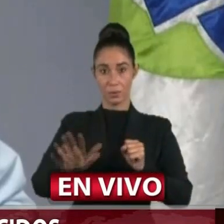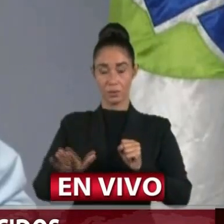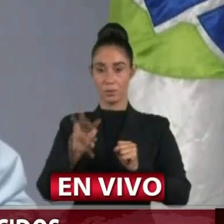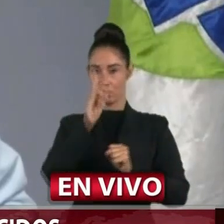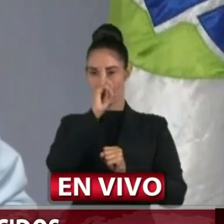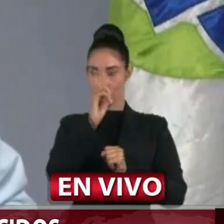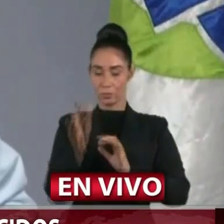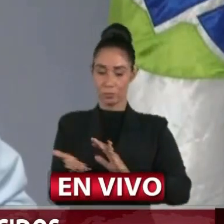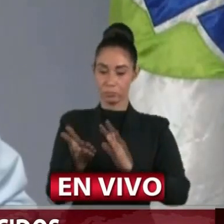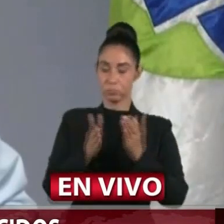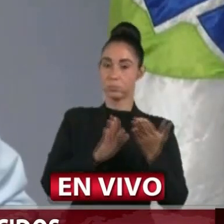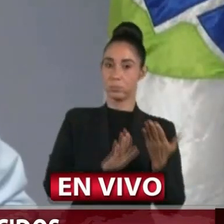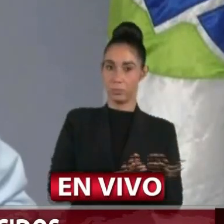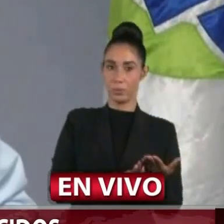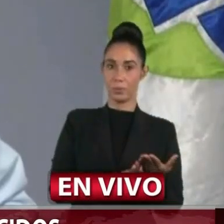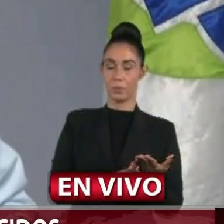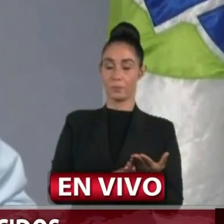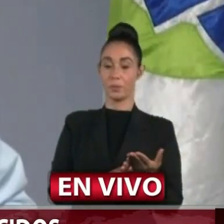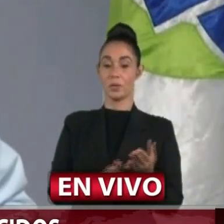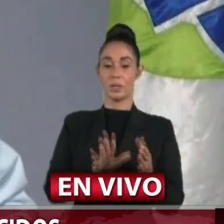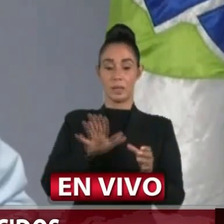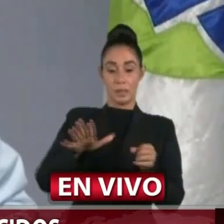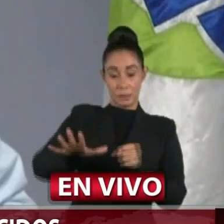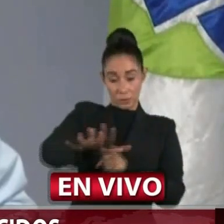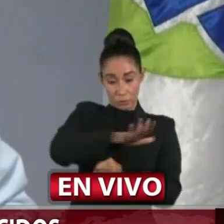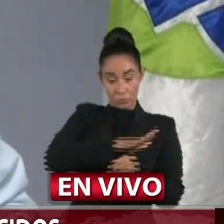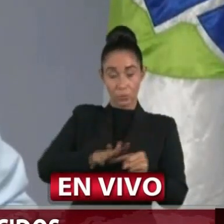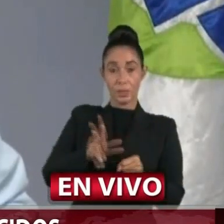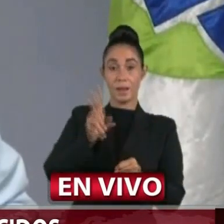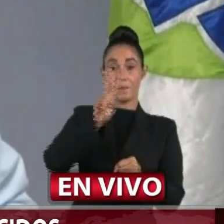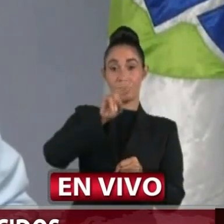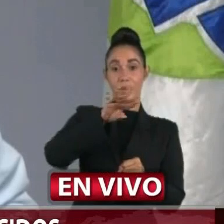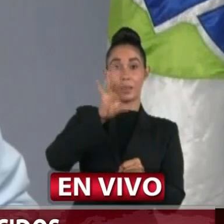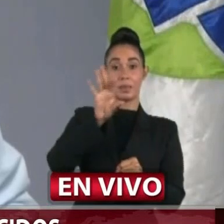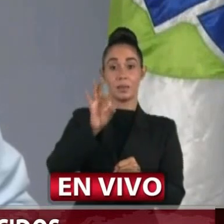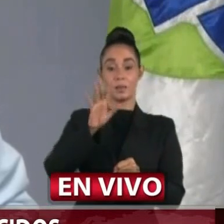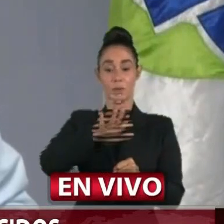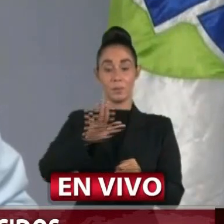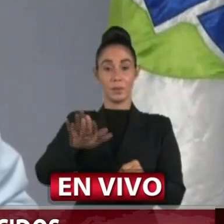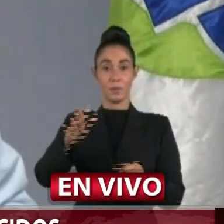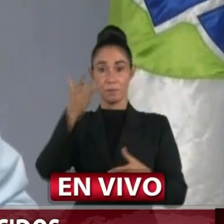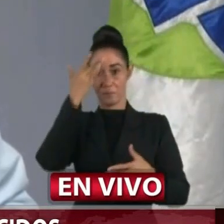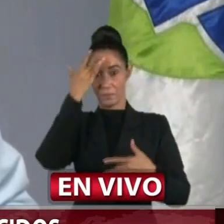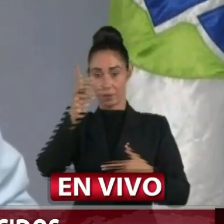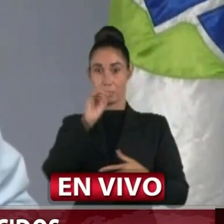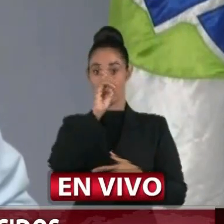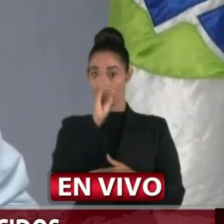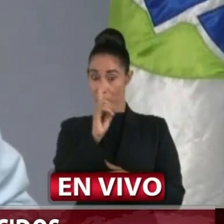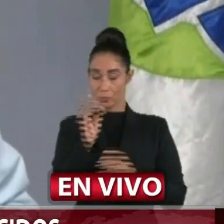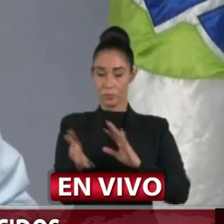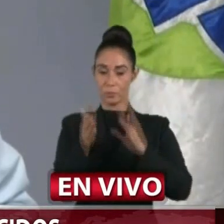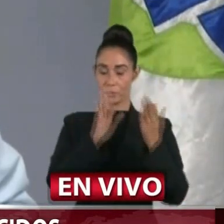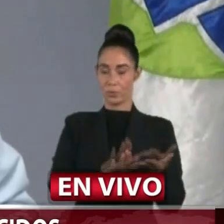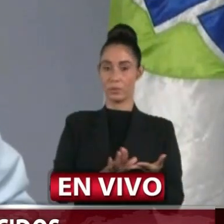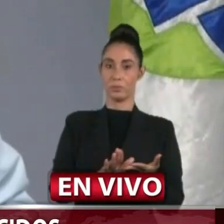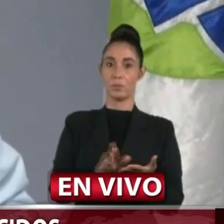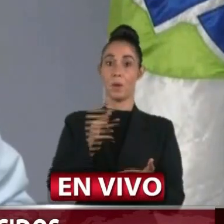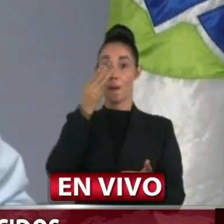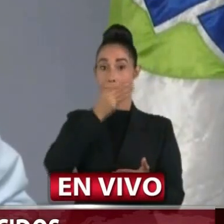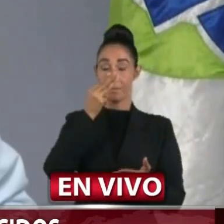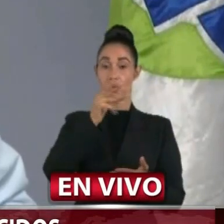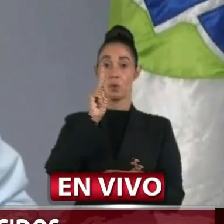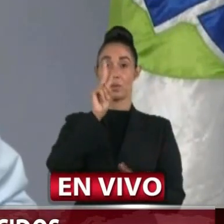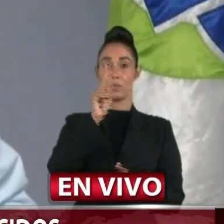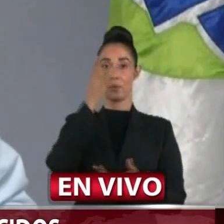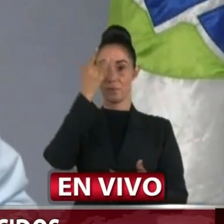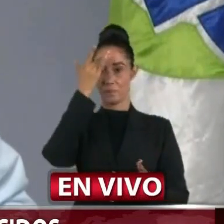que en total tuvimos 29 casos con un fallecimiento. Moca, 2 casos sin